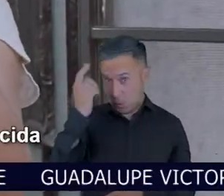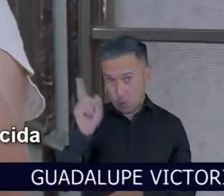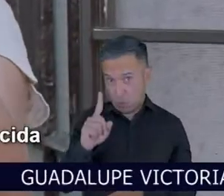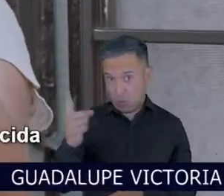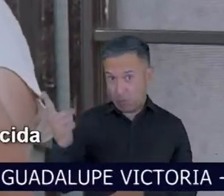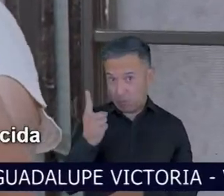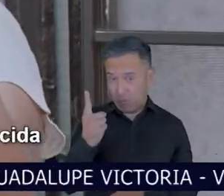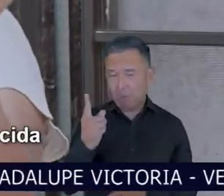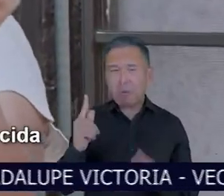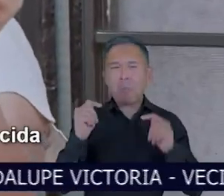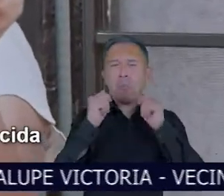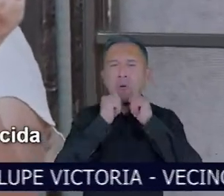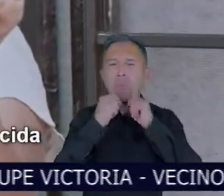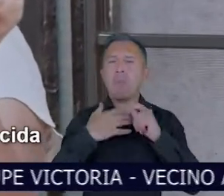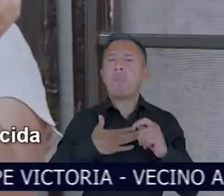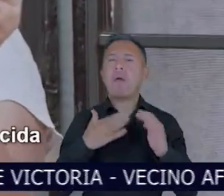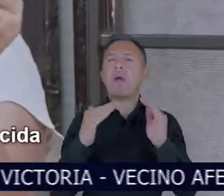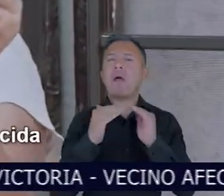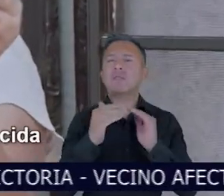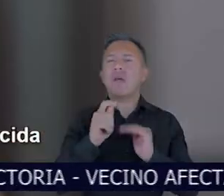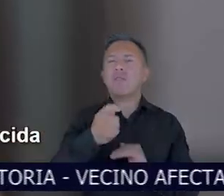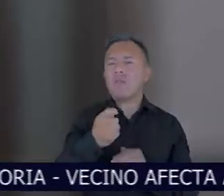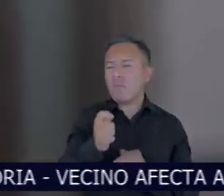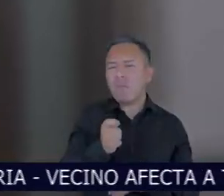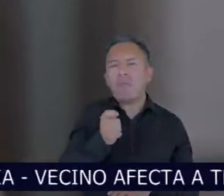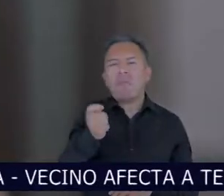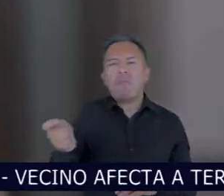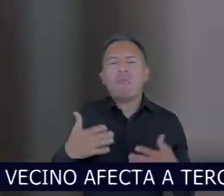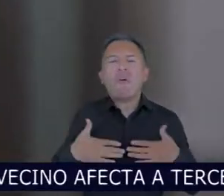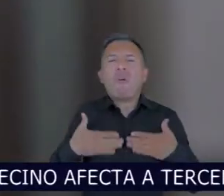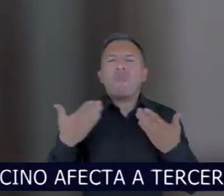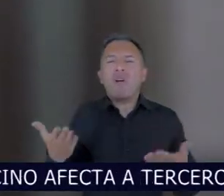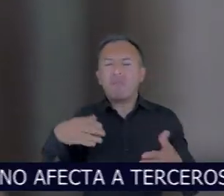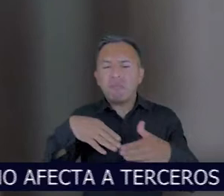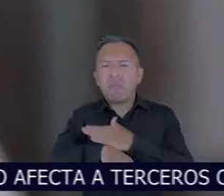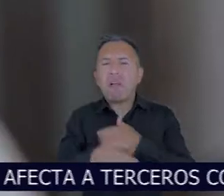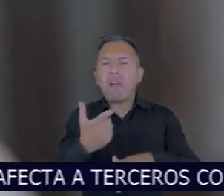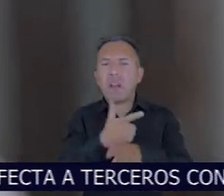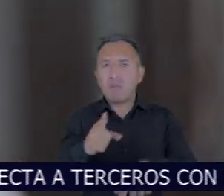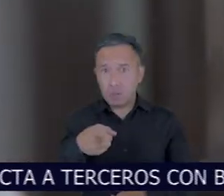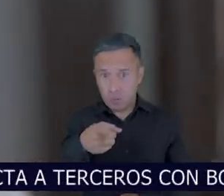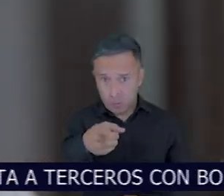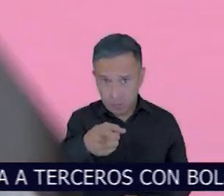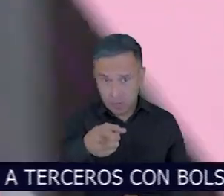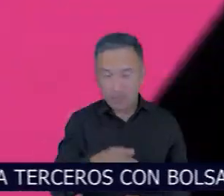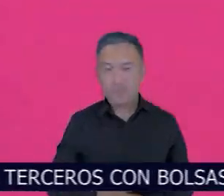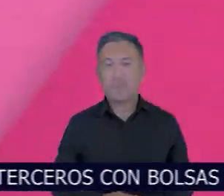¿Dejarías las llaves de tu casa a una persona desconocida sin saber sus intenciones?